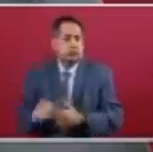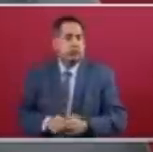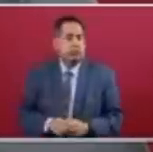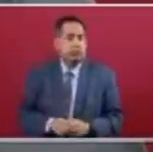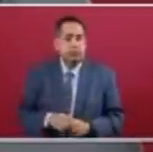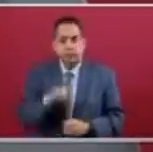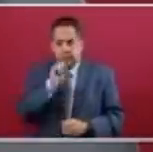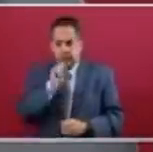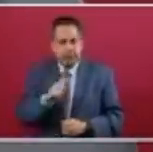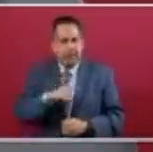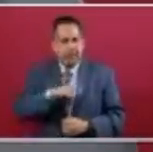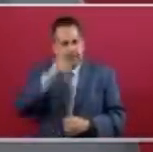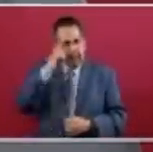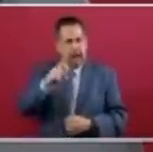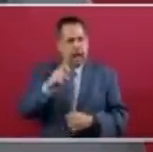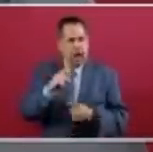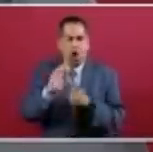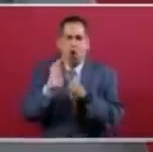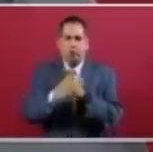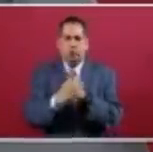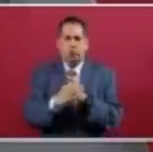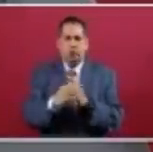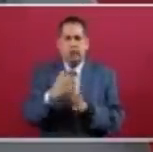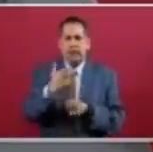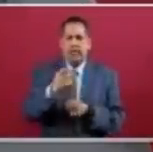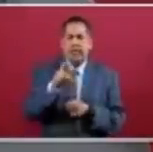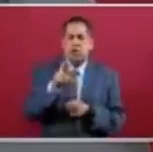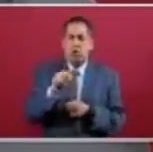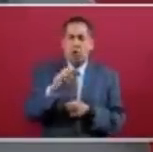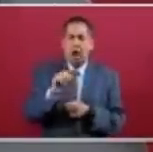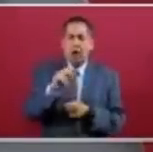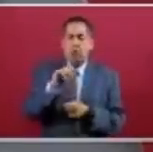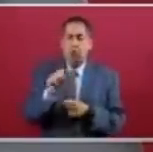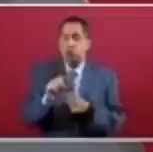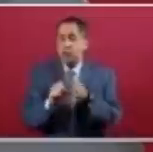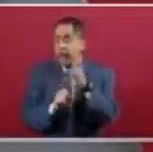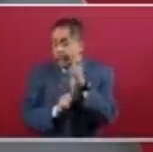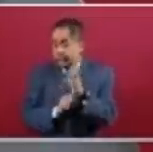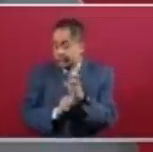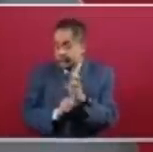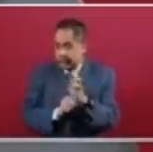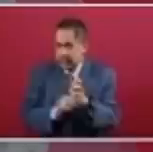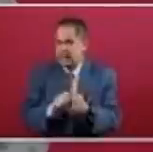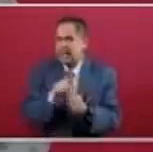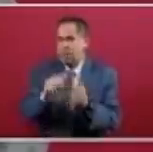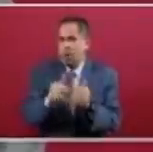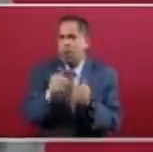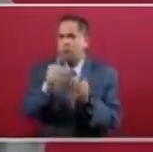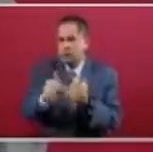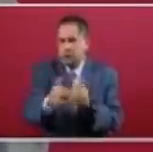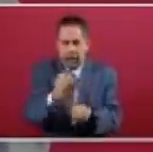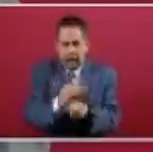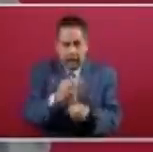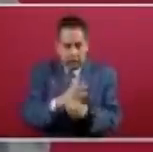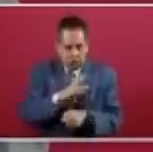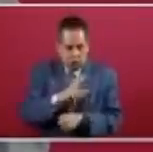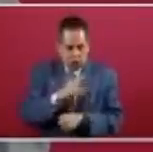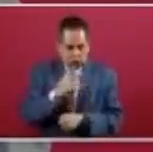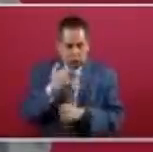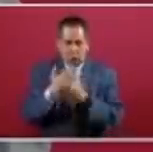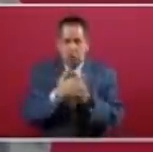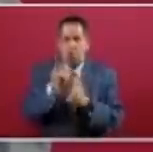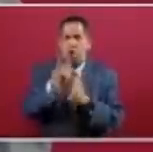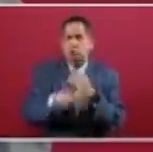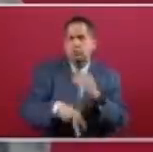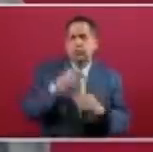y también para la Comisión Nacional de Hidrocarburos, esa más adelante, que hay 2